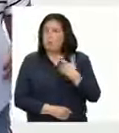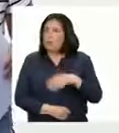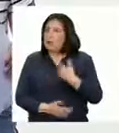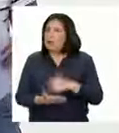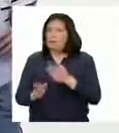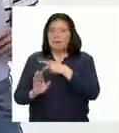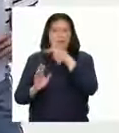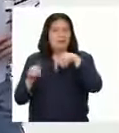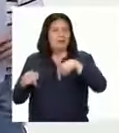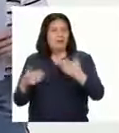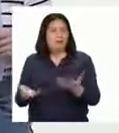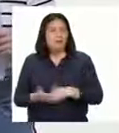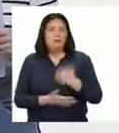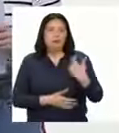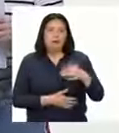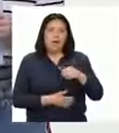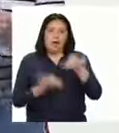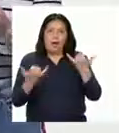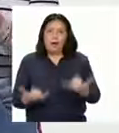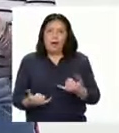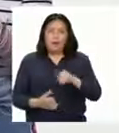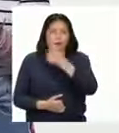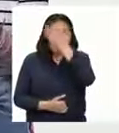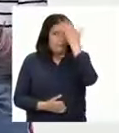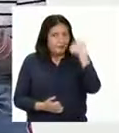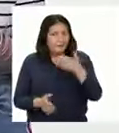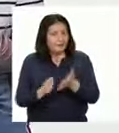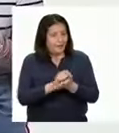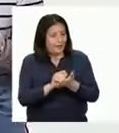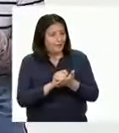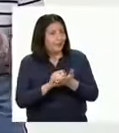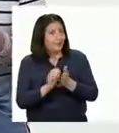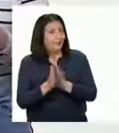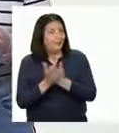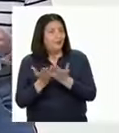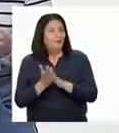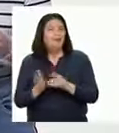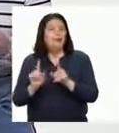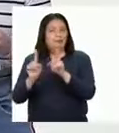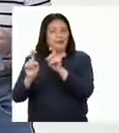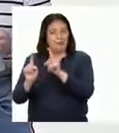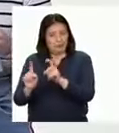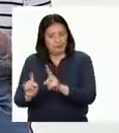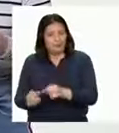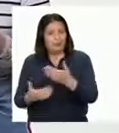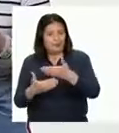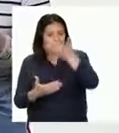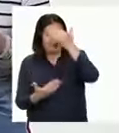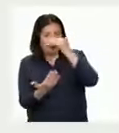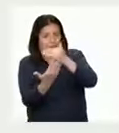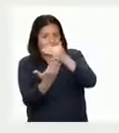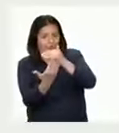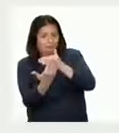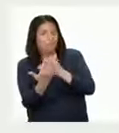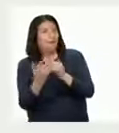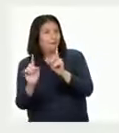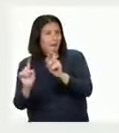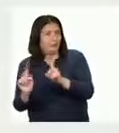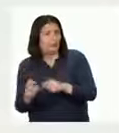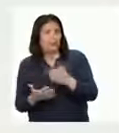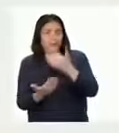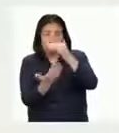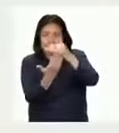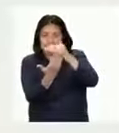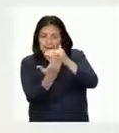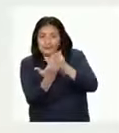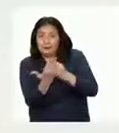gran programa! Así como hemos hecho el día de hoy, no olviden anotar en su cuaderno las preguntas que forman parte de su esquema de entrevista. Este